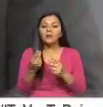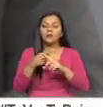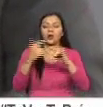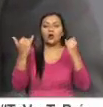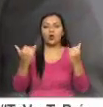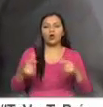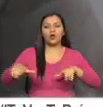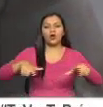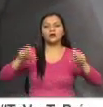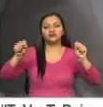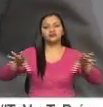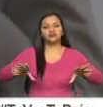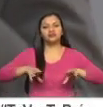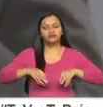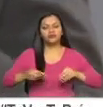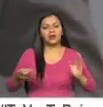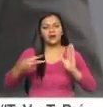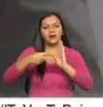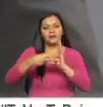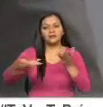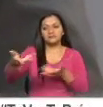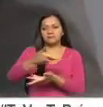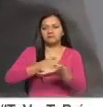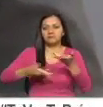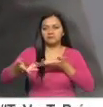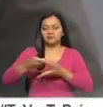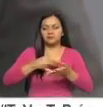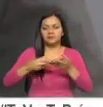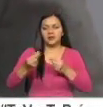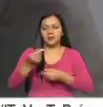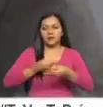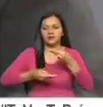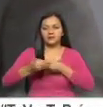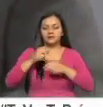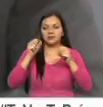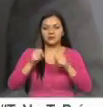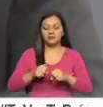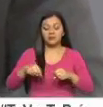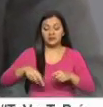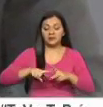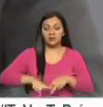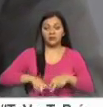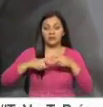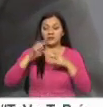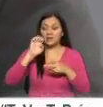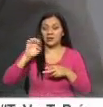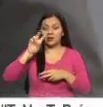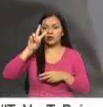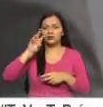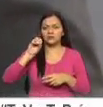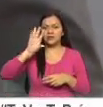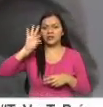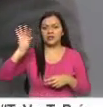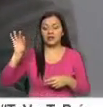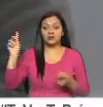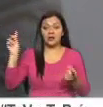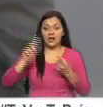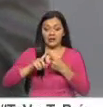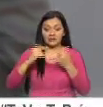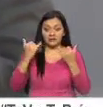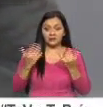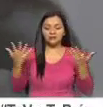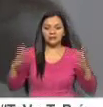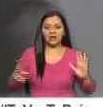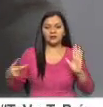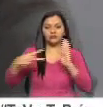pueden hacer transacciones, donde se pueden hacer cargas y descargas. Este año empezamos con apenas 2.500 sitios y ya